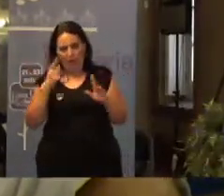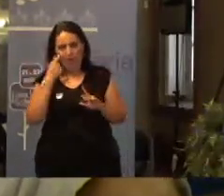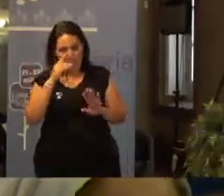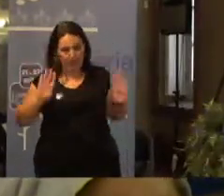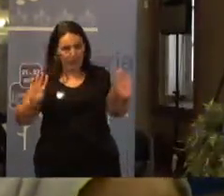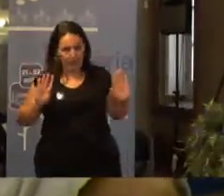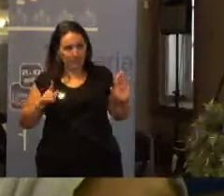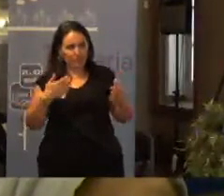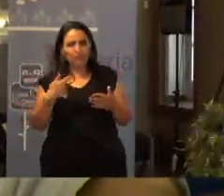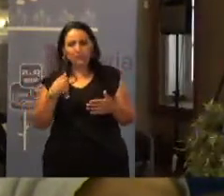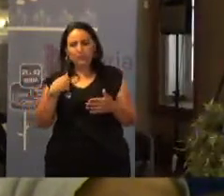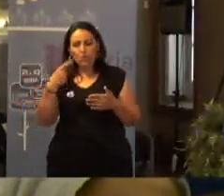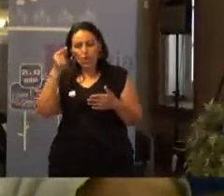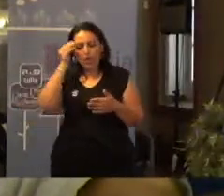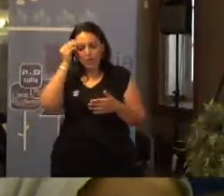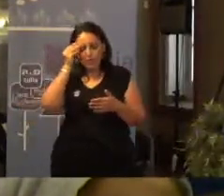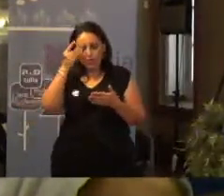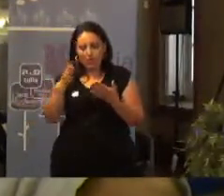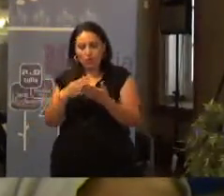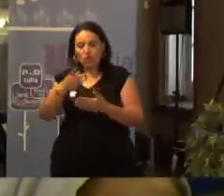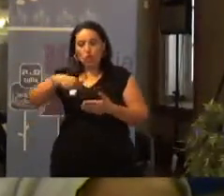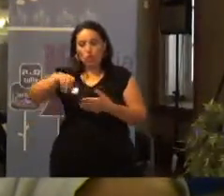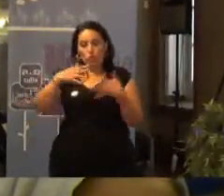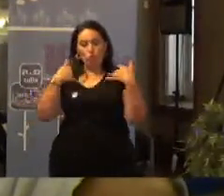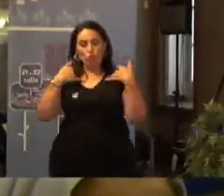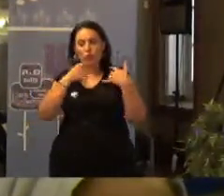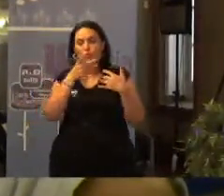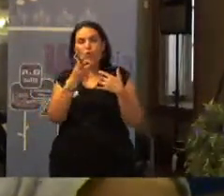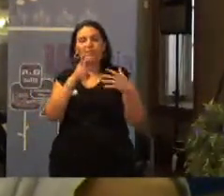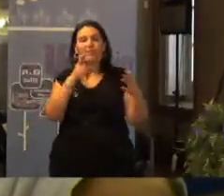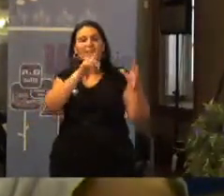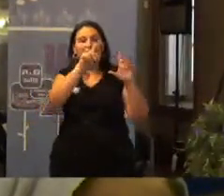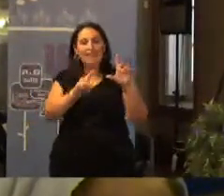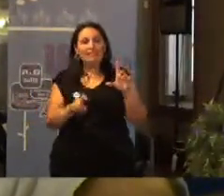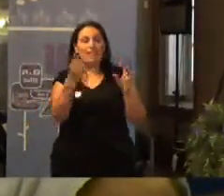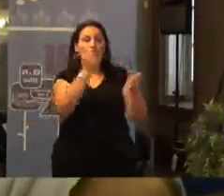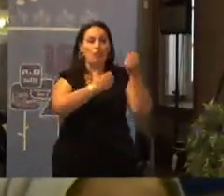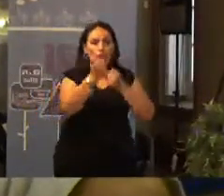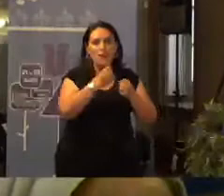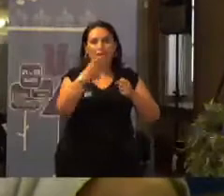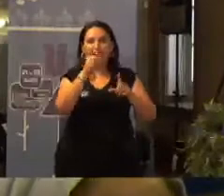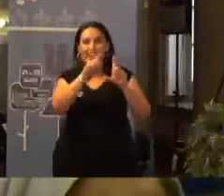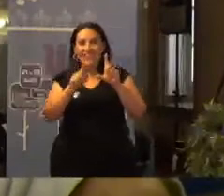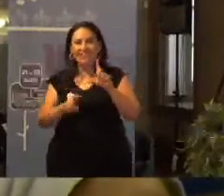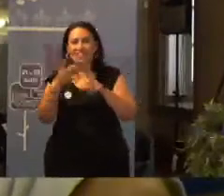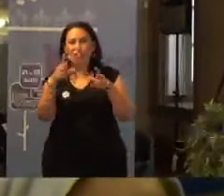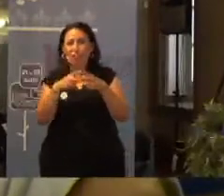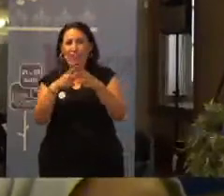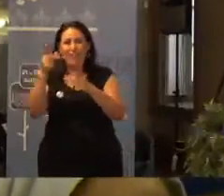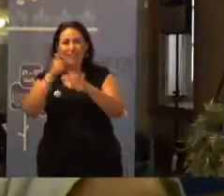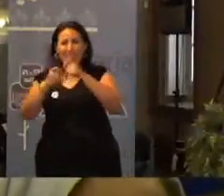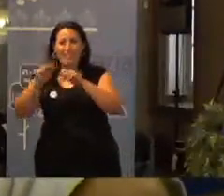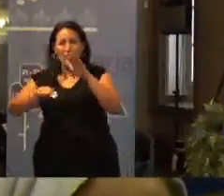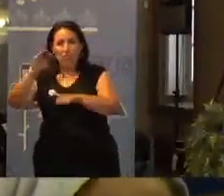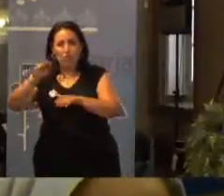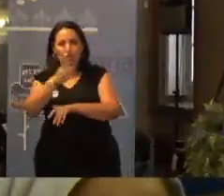casi literalmente me lembro, o que estamos a padecer non é só unha crise económica, unha crise social, unha crise de desigualdade. Estamos a padecer unha